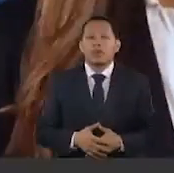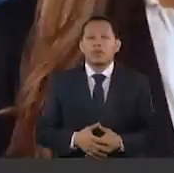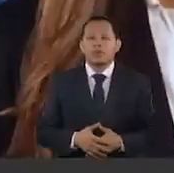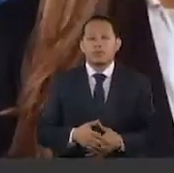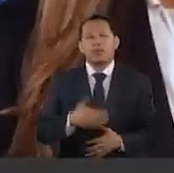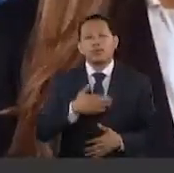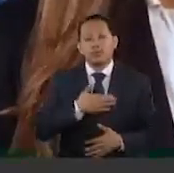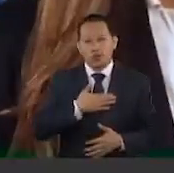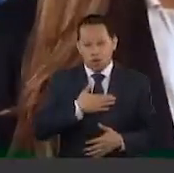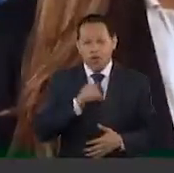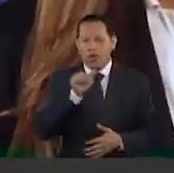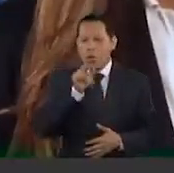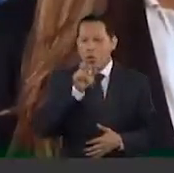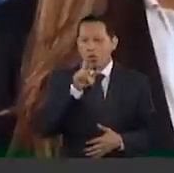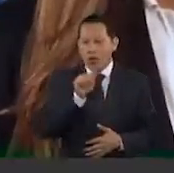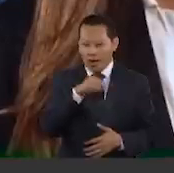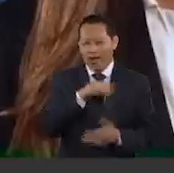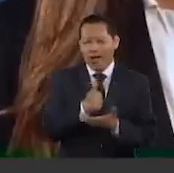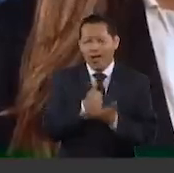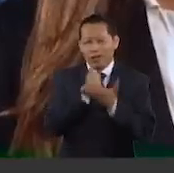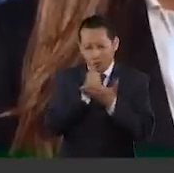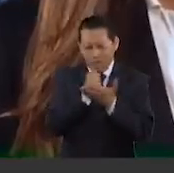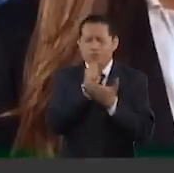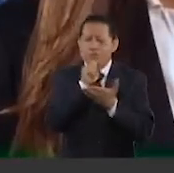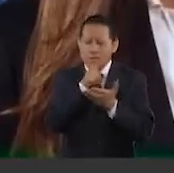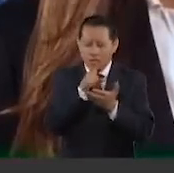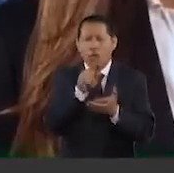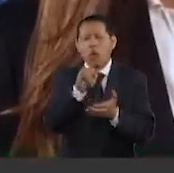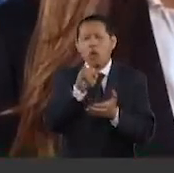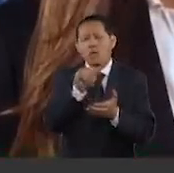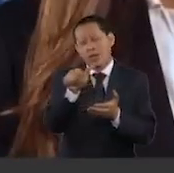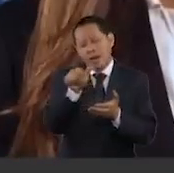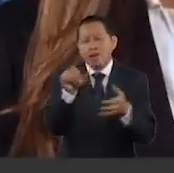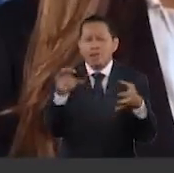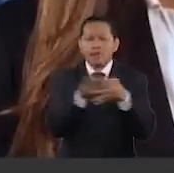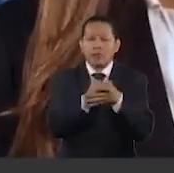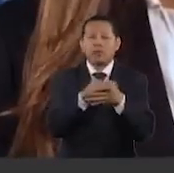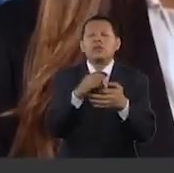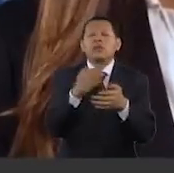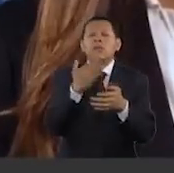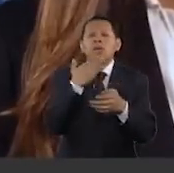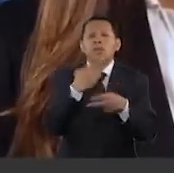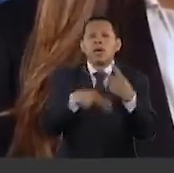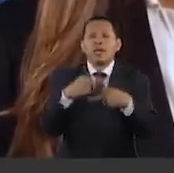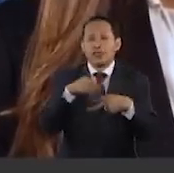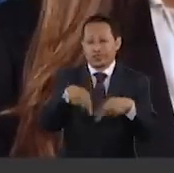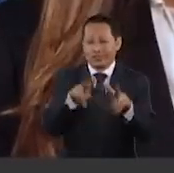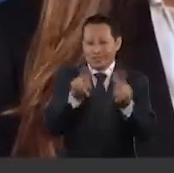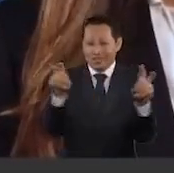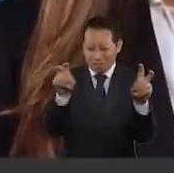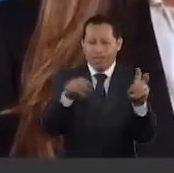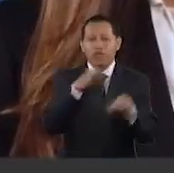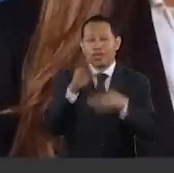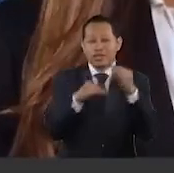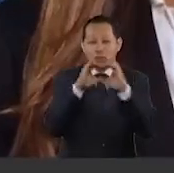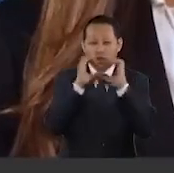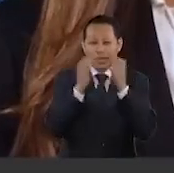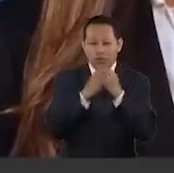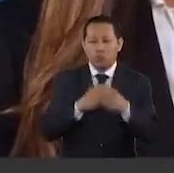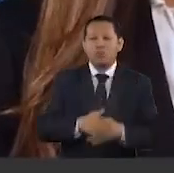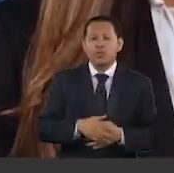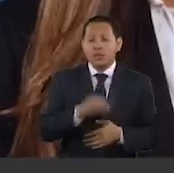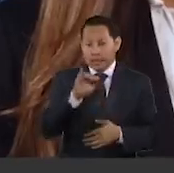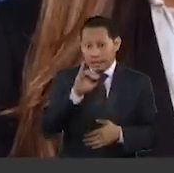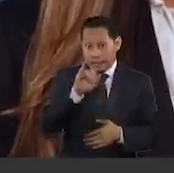Soy Aurora, su asistente legislativo virtual, y les doy la bienvenida a este espacio de noticias del Congreso. La incursión de la